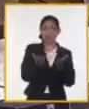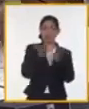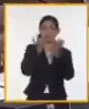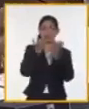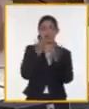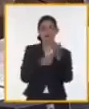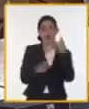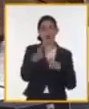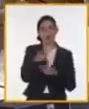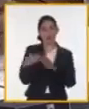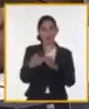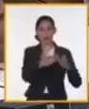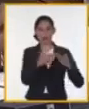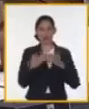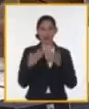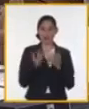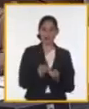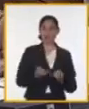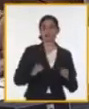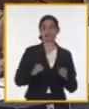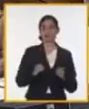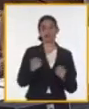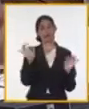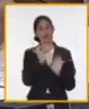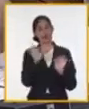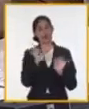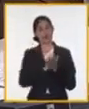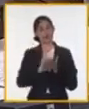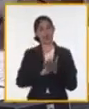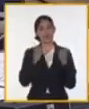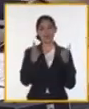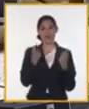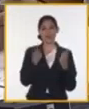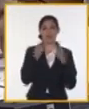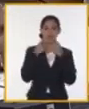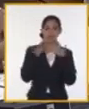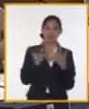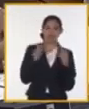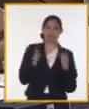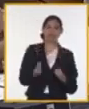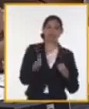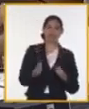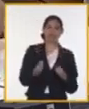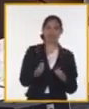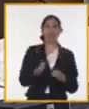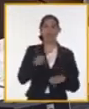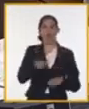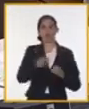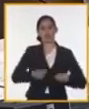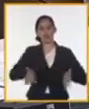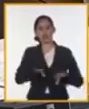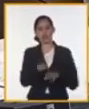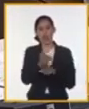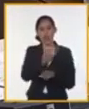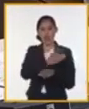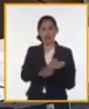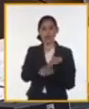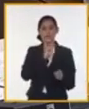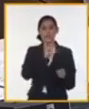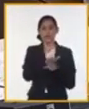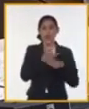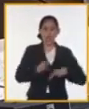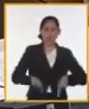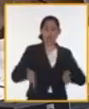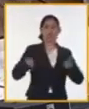embargo, algo en lo que no logramos avanzar en relación al momento en que se adoptó este acuerdo es en la política de